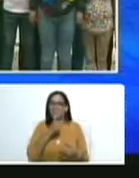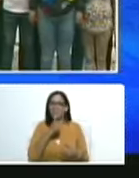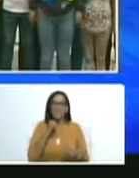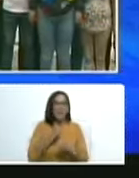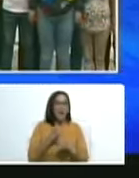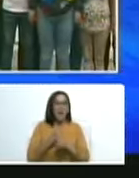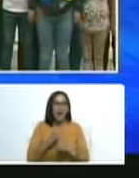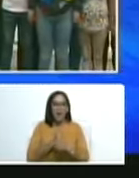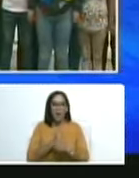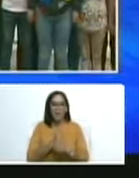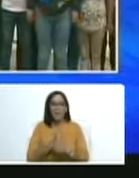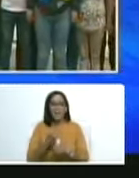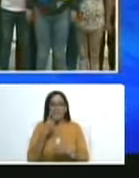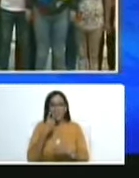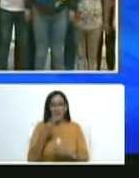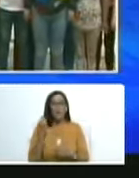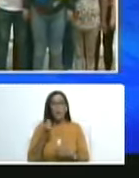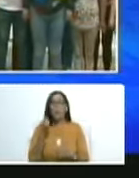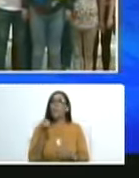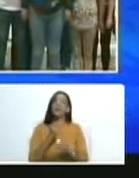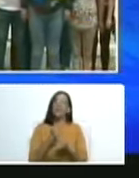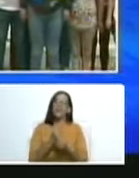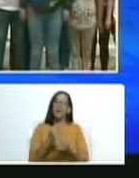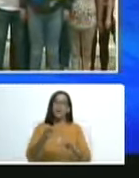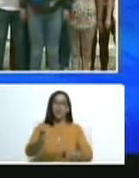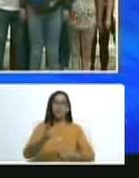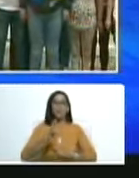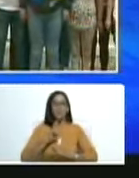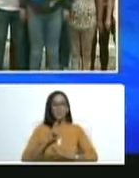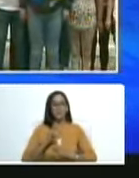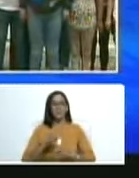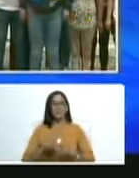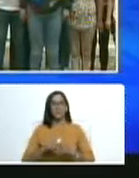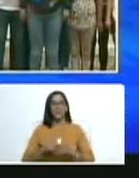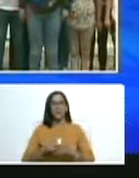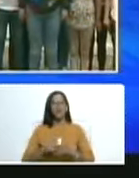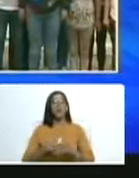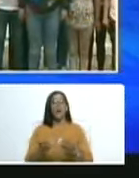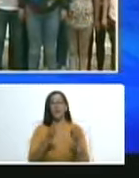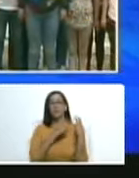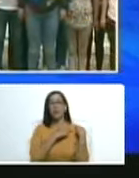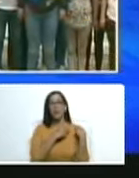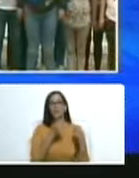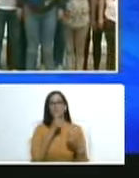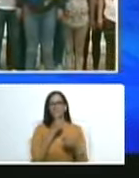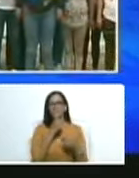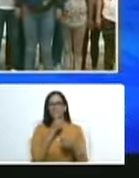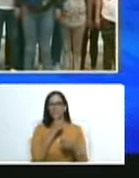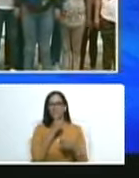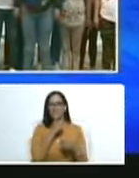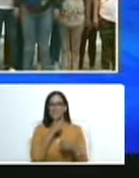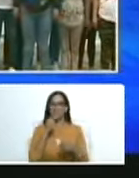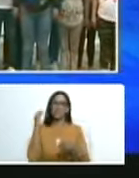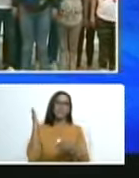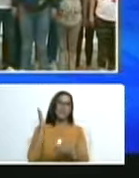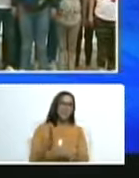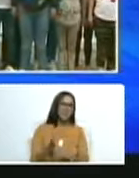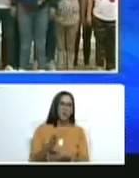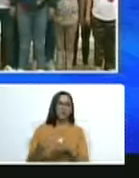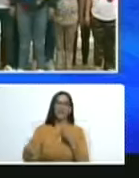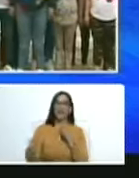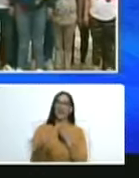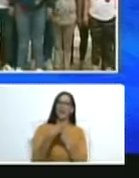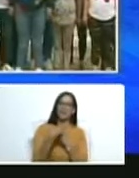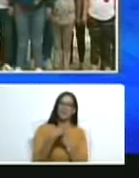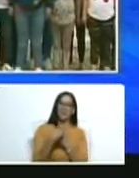trabajo. Y ver cómo el trabajo da resultado. Nos ha tocado resistir sanciones,